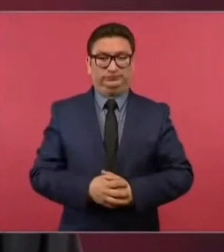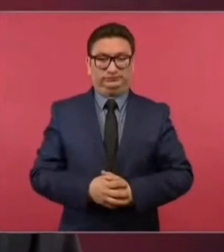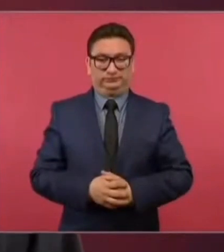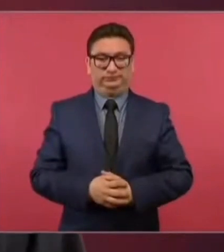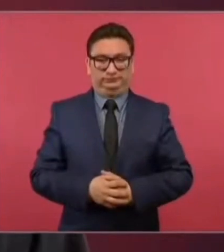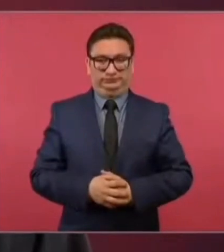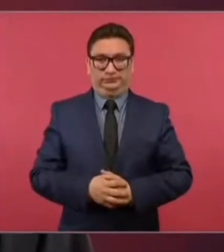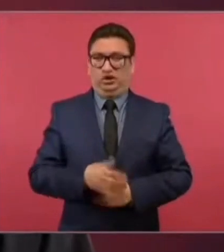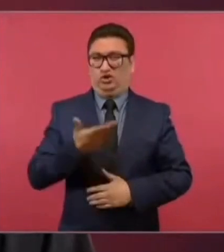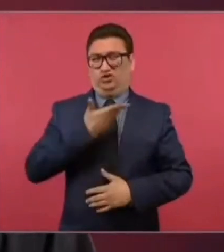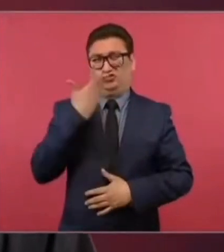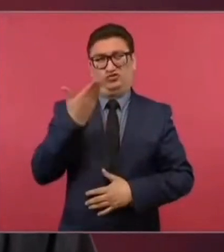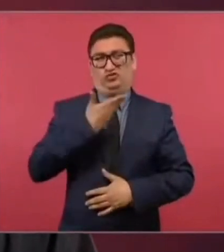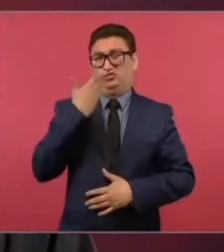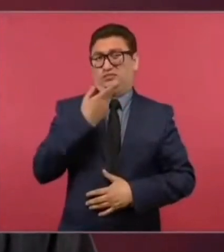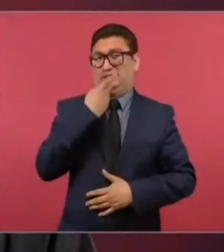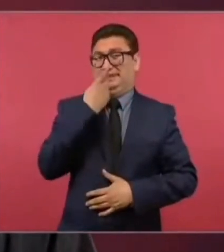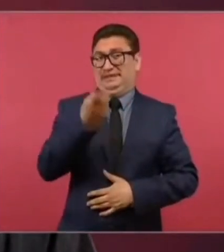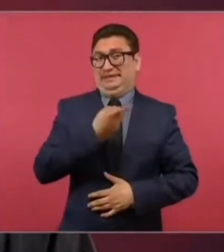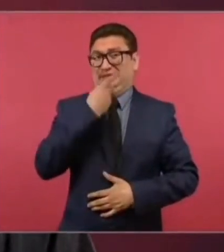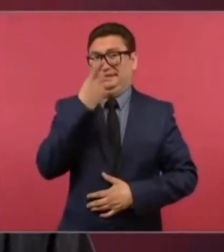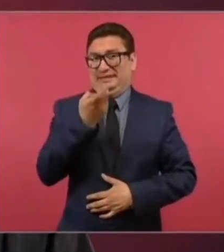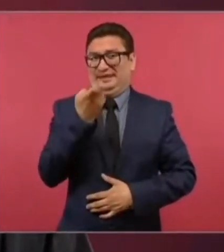con ese sofisma?